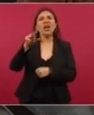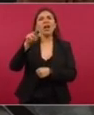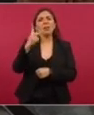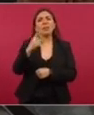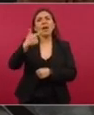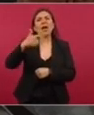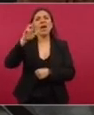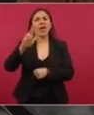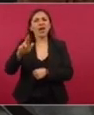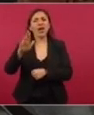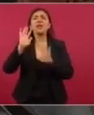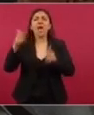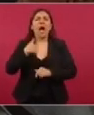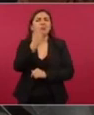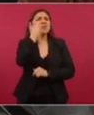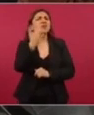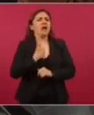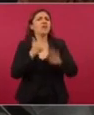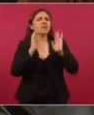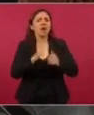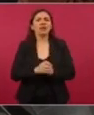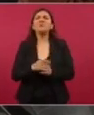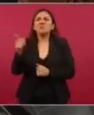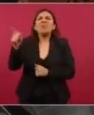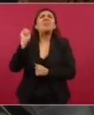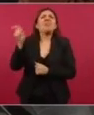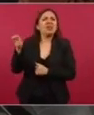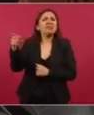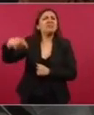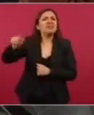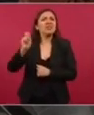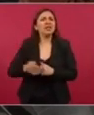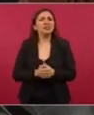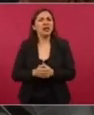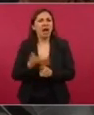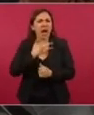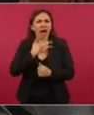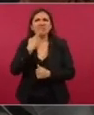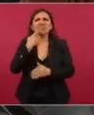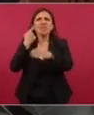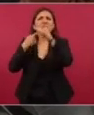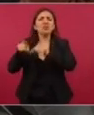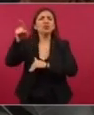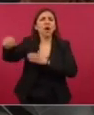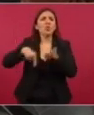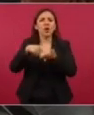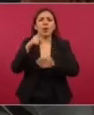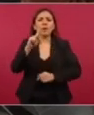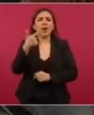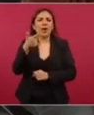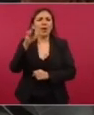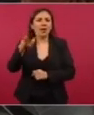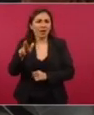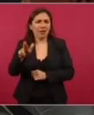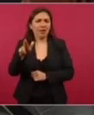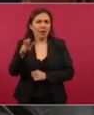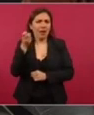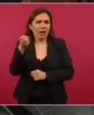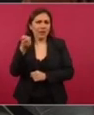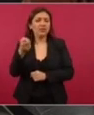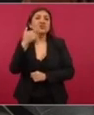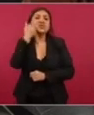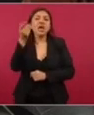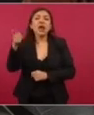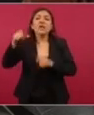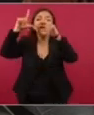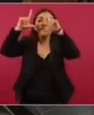me acaban de hablar. Ah, ¿qué pedo con eso? Como hay una denuncia ahí en la PGR, quieren tomar una